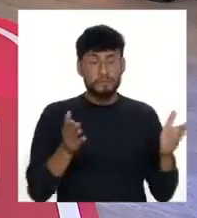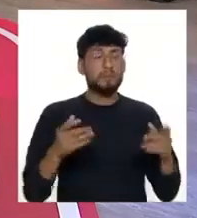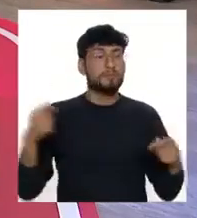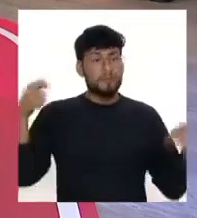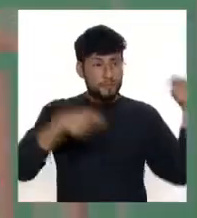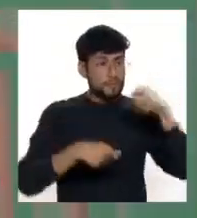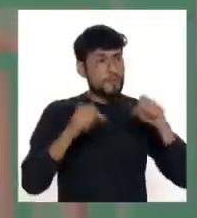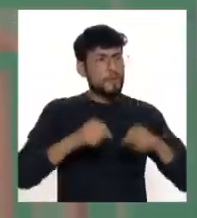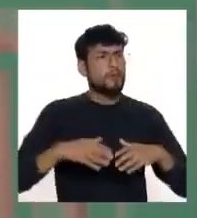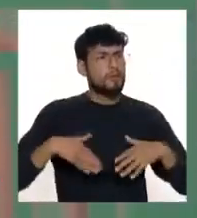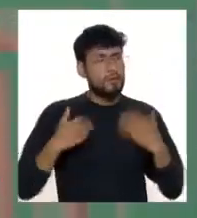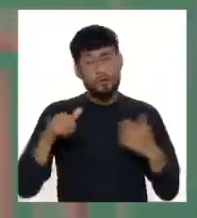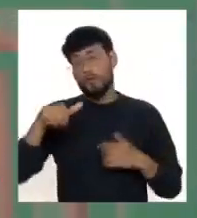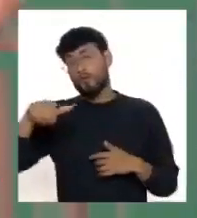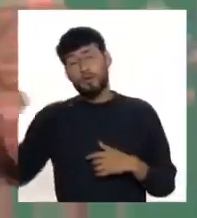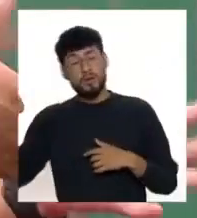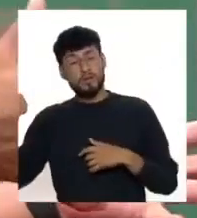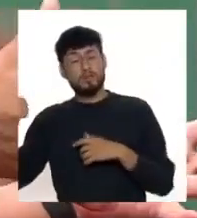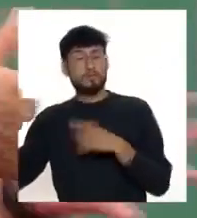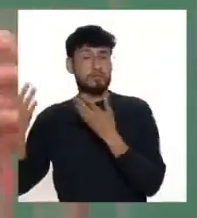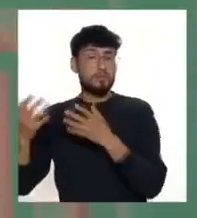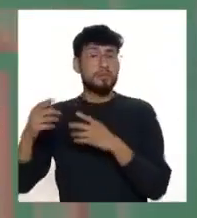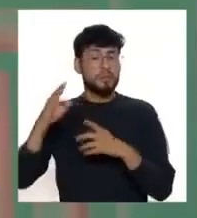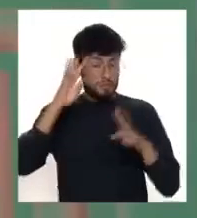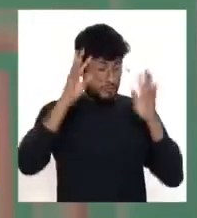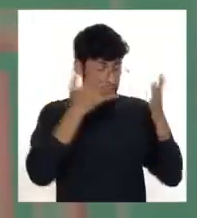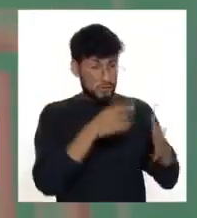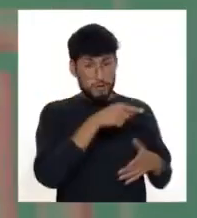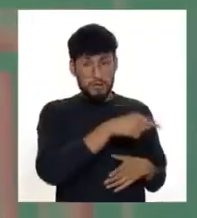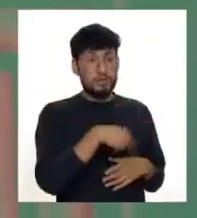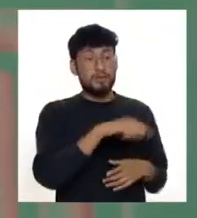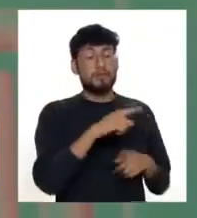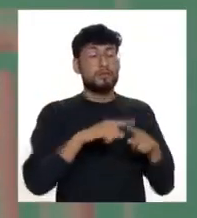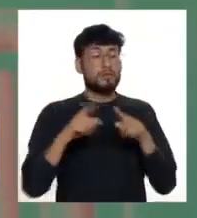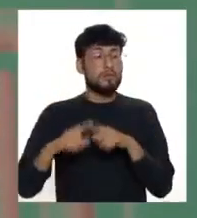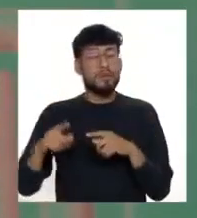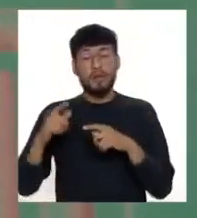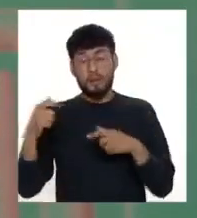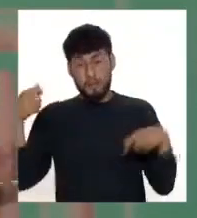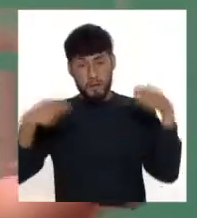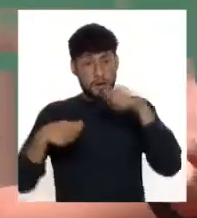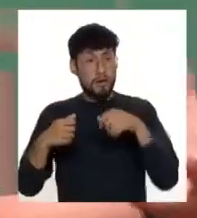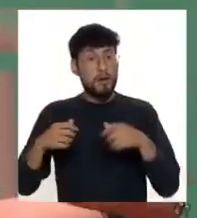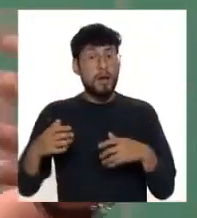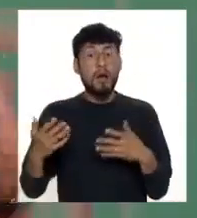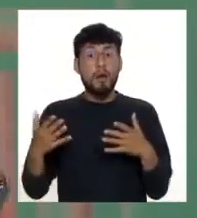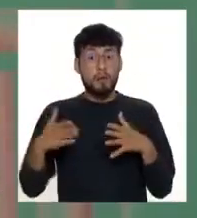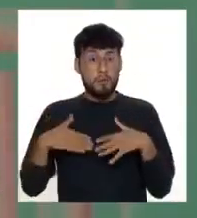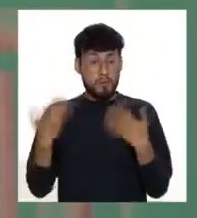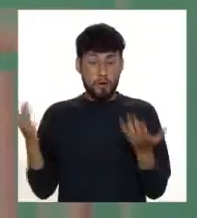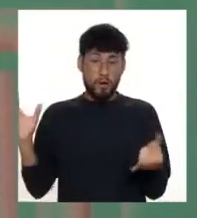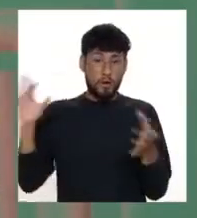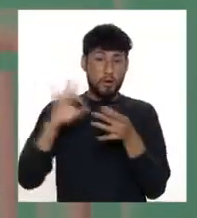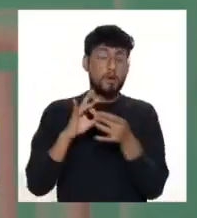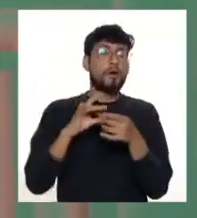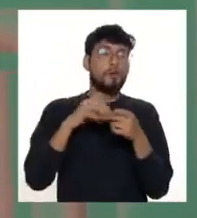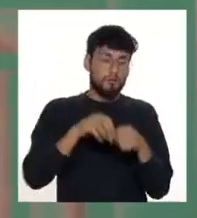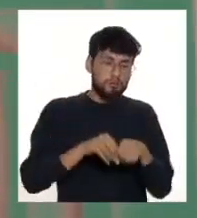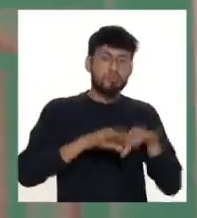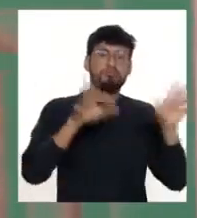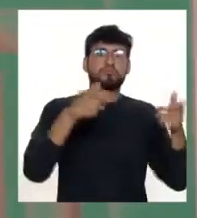financiar para que otros entre emprendedores y este inversionistas Ángeles puedan conectarse y sacar el